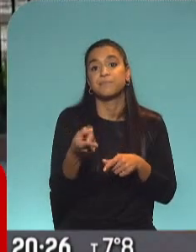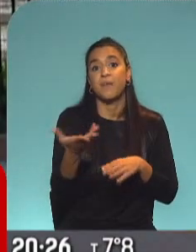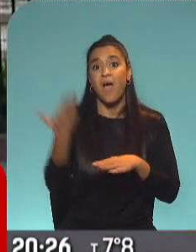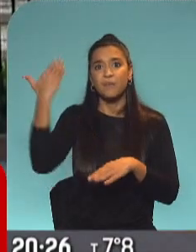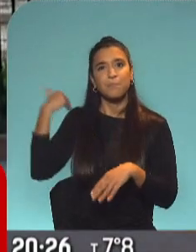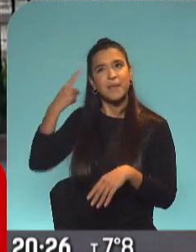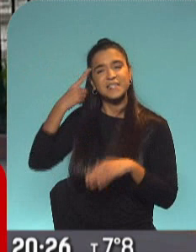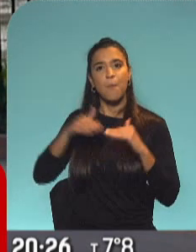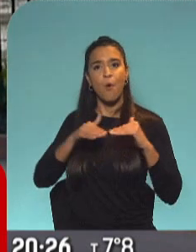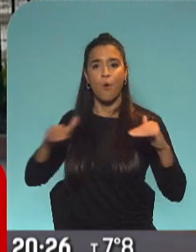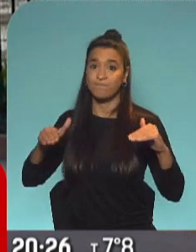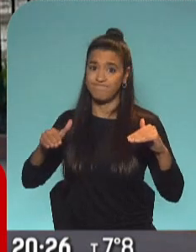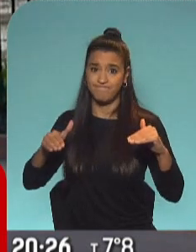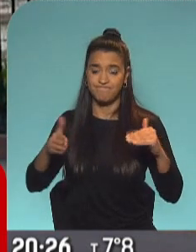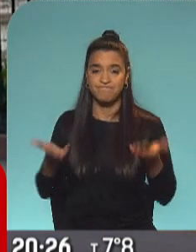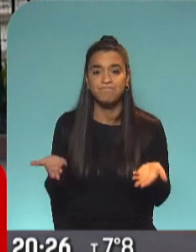hubiéramos supuesto, ¿no es cierto?